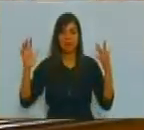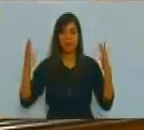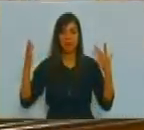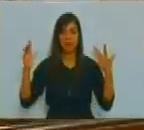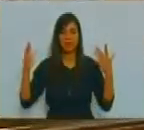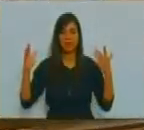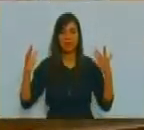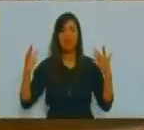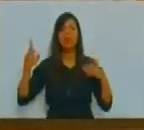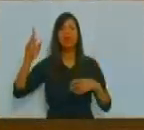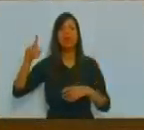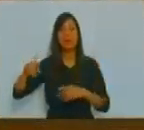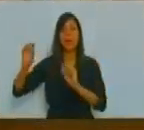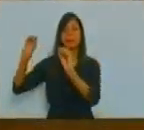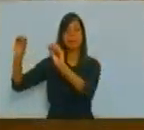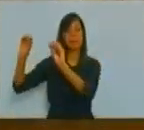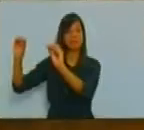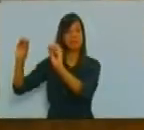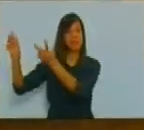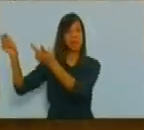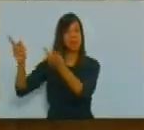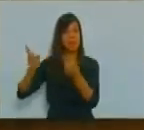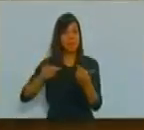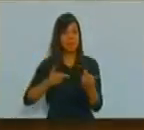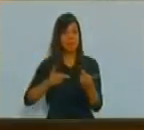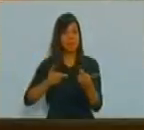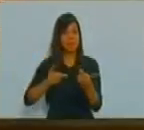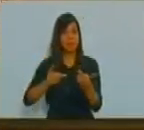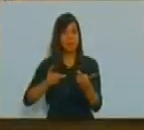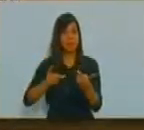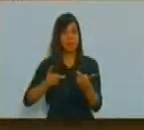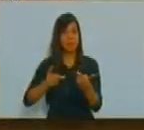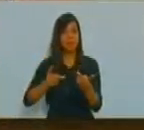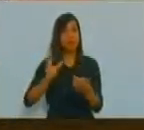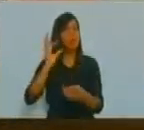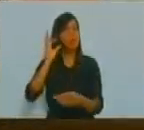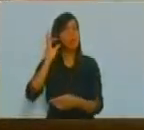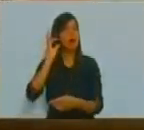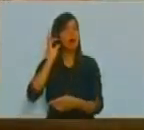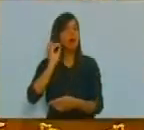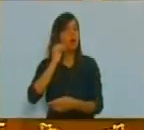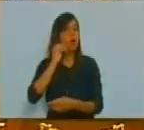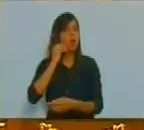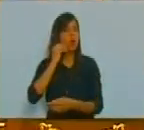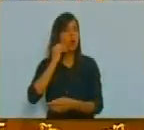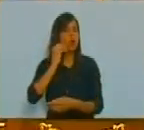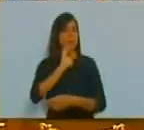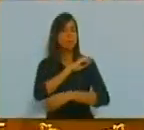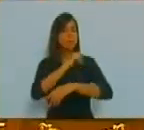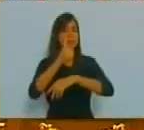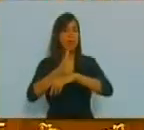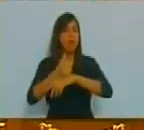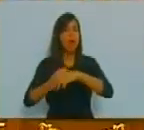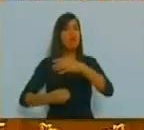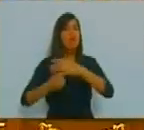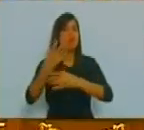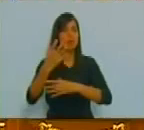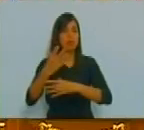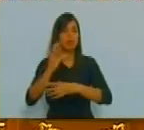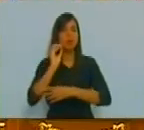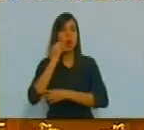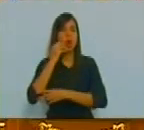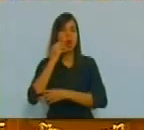lo que al invitar a la tribuna de oradores a mayerling arias presidenta de la fundación misión jóvenes